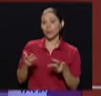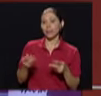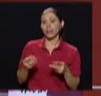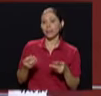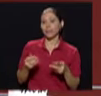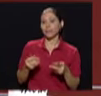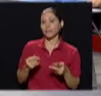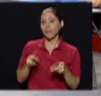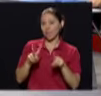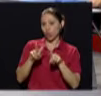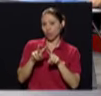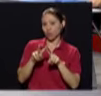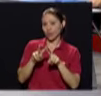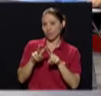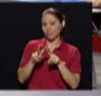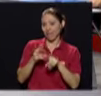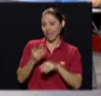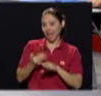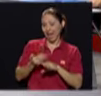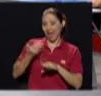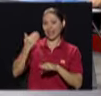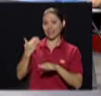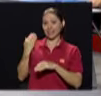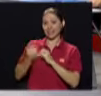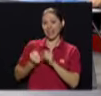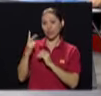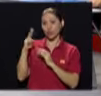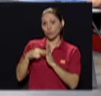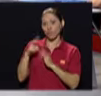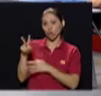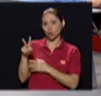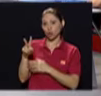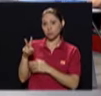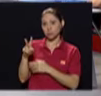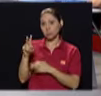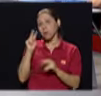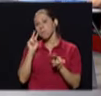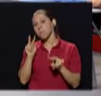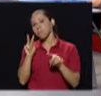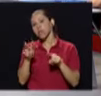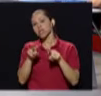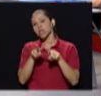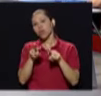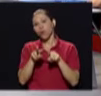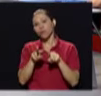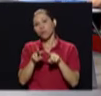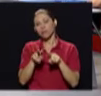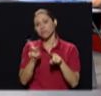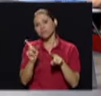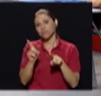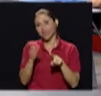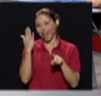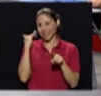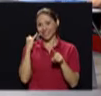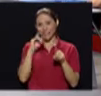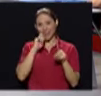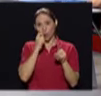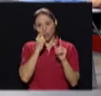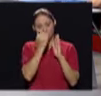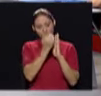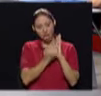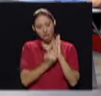particular de Nicoya. Antes del 2002, Nicoya no era considerado, dentro del código vigente al